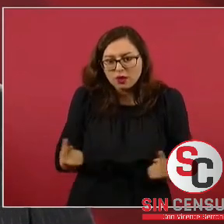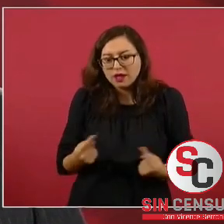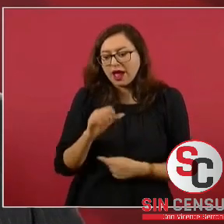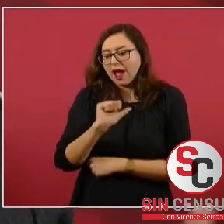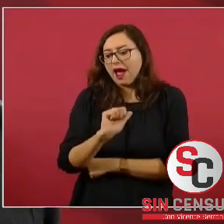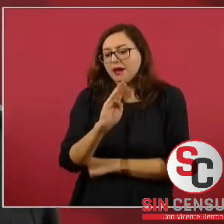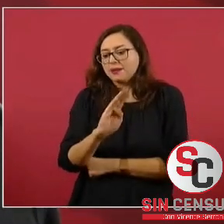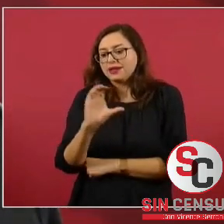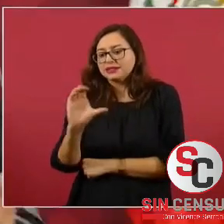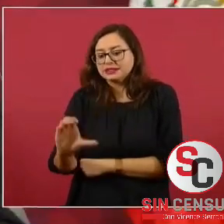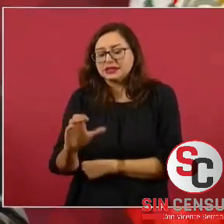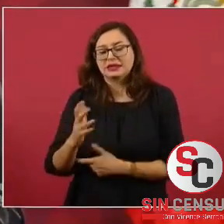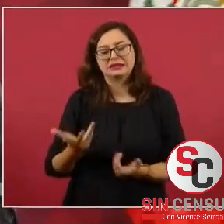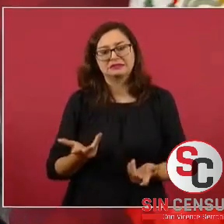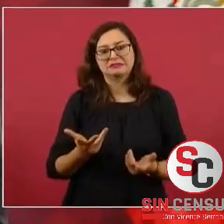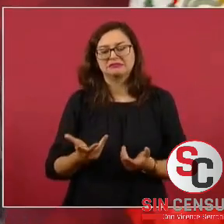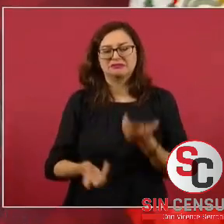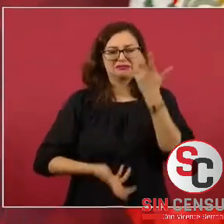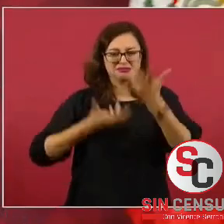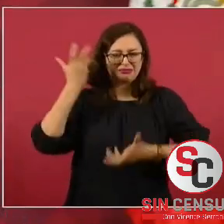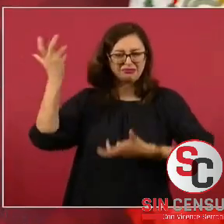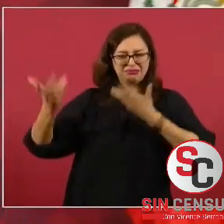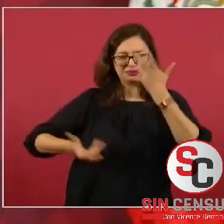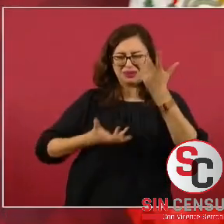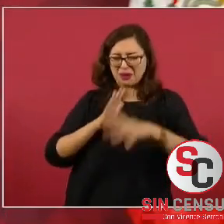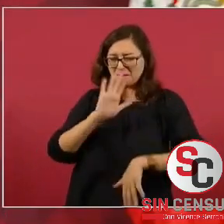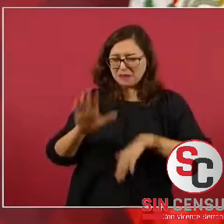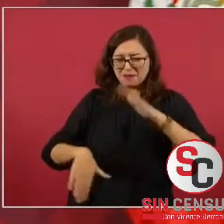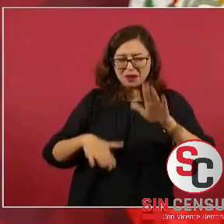Porque estaba privatizada. El Seguro Social,